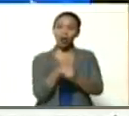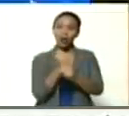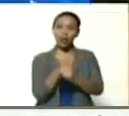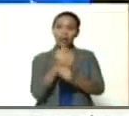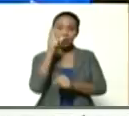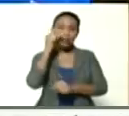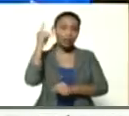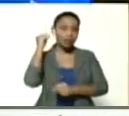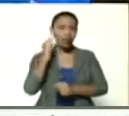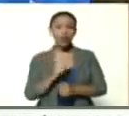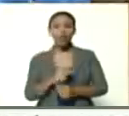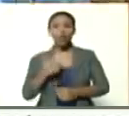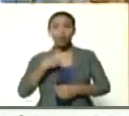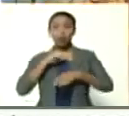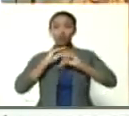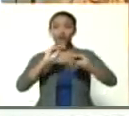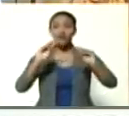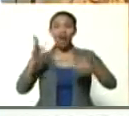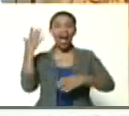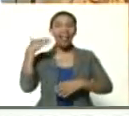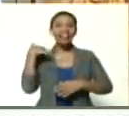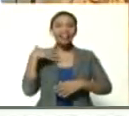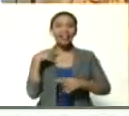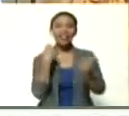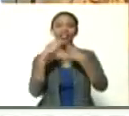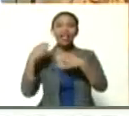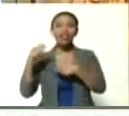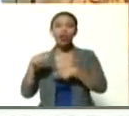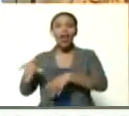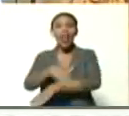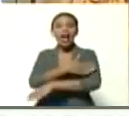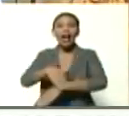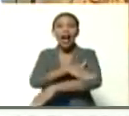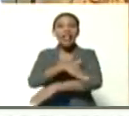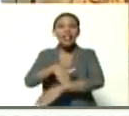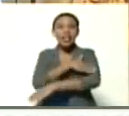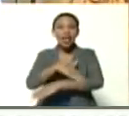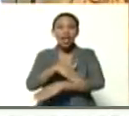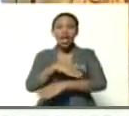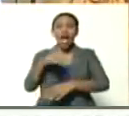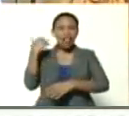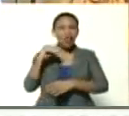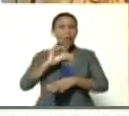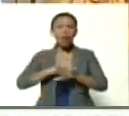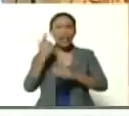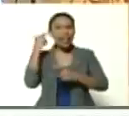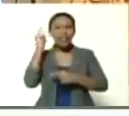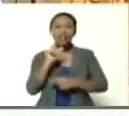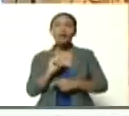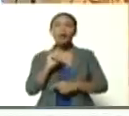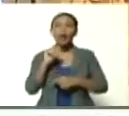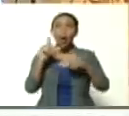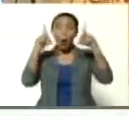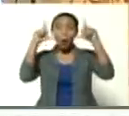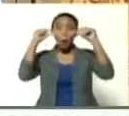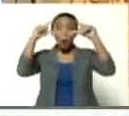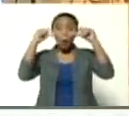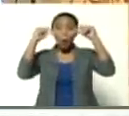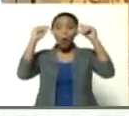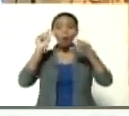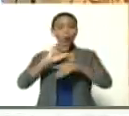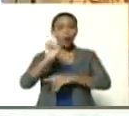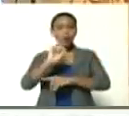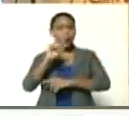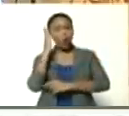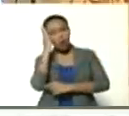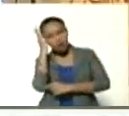trabajadoras, los llamaban antes buhoneros, por búho. ¿Sabes por qué le decían buhoneros? Por búho, porque no dormían. ¿No?